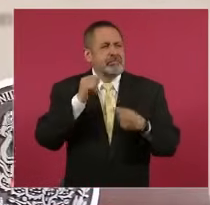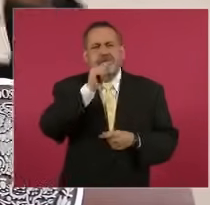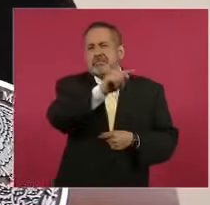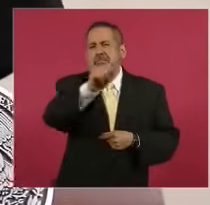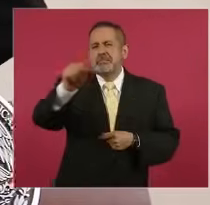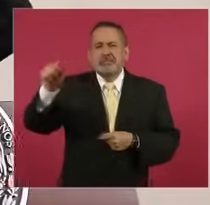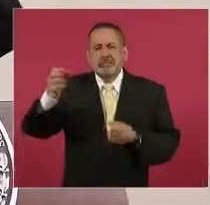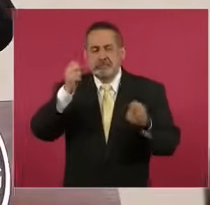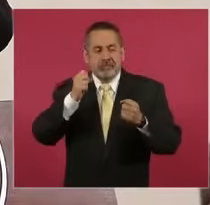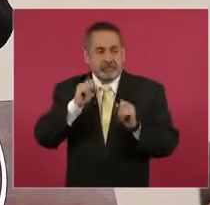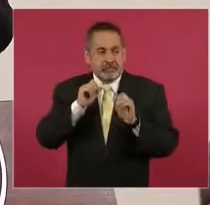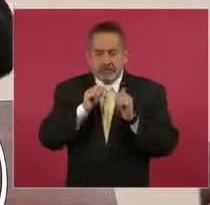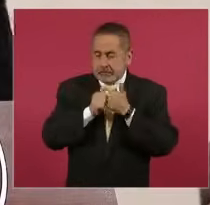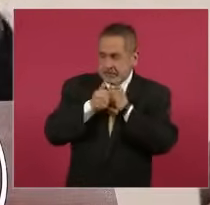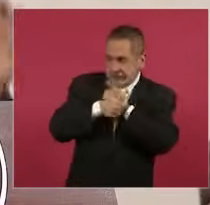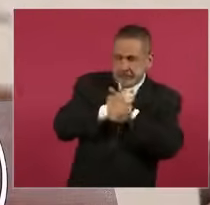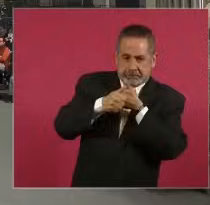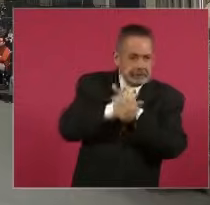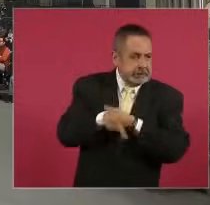ensarapados